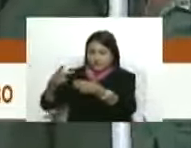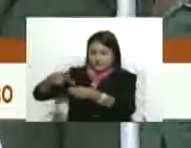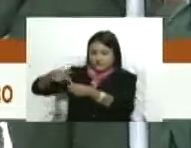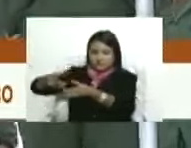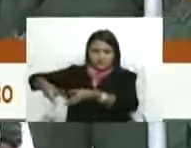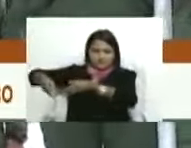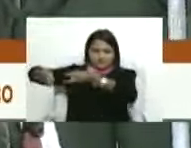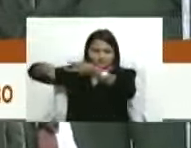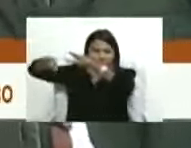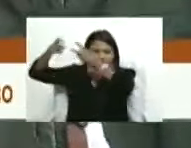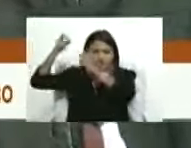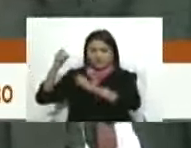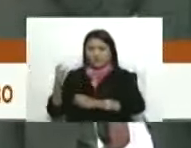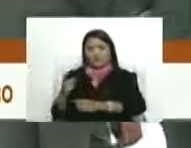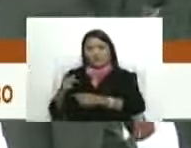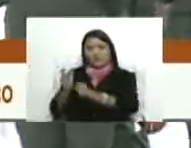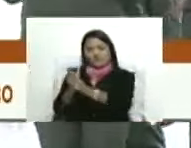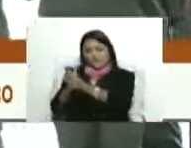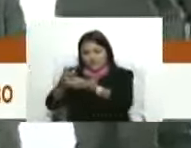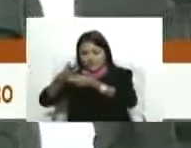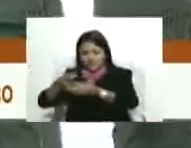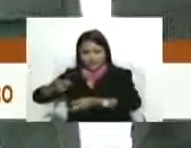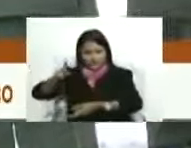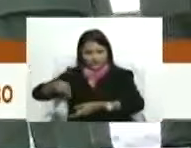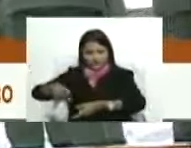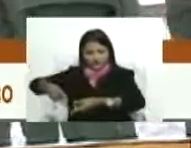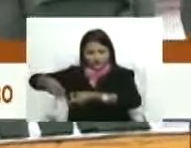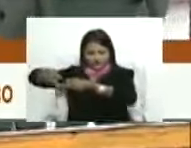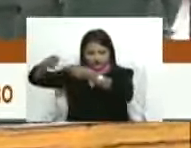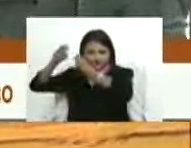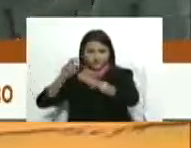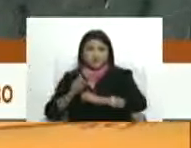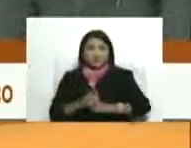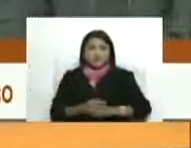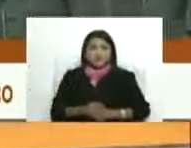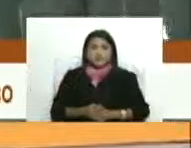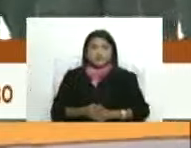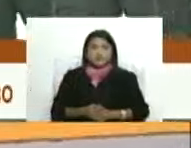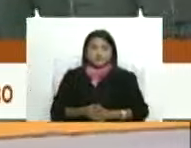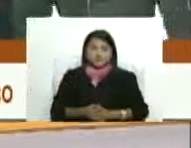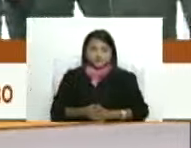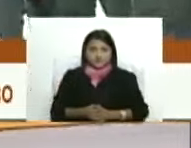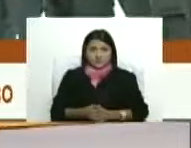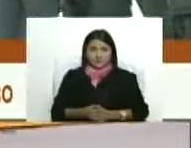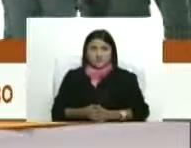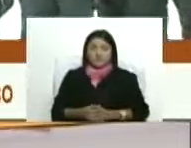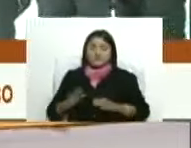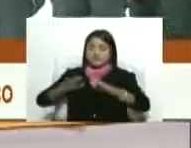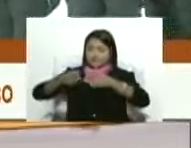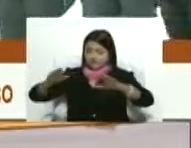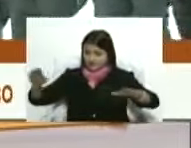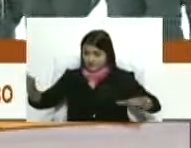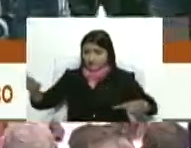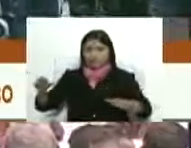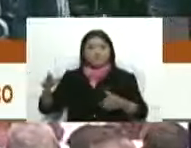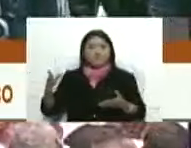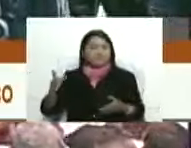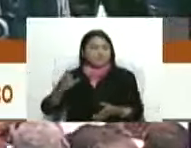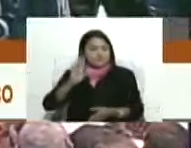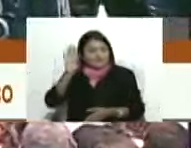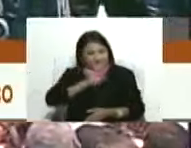de gas y unos bloques de petróleo que están Eso sí en un mar que ya se fue ya fue